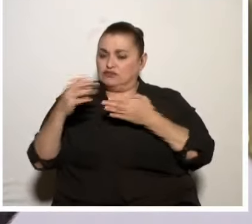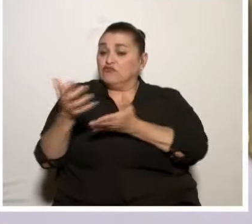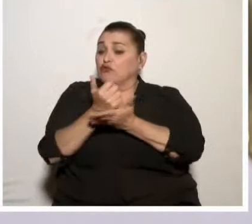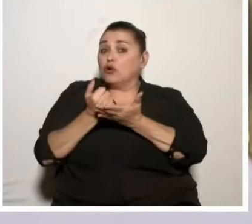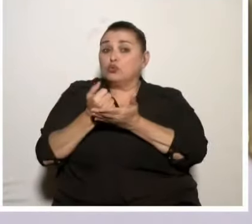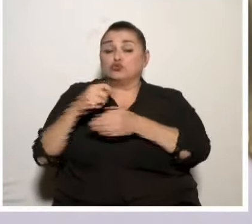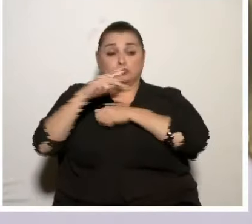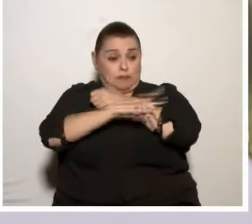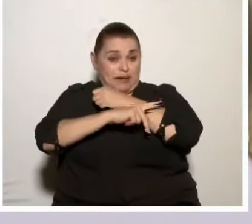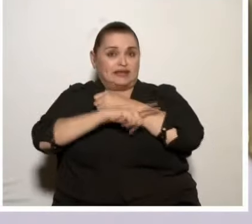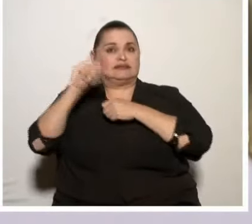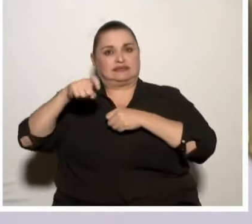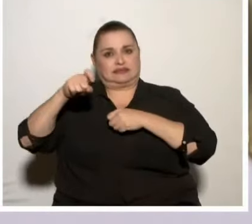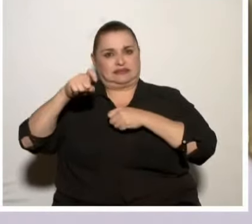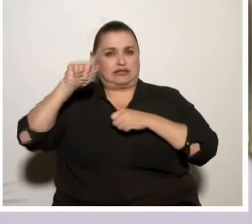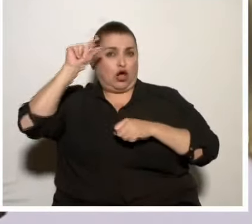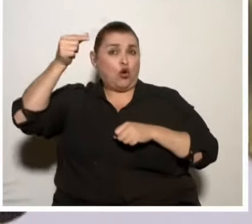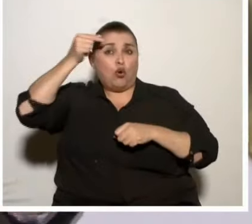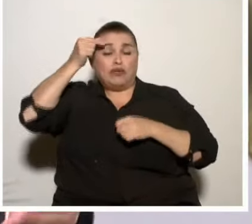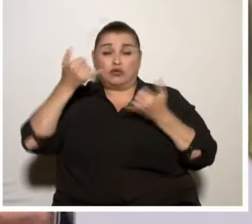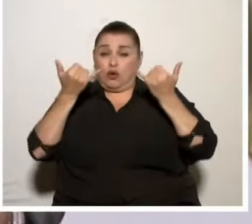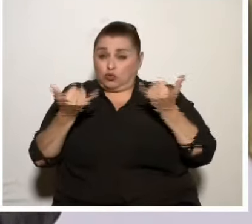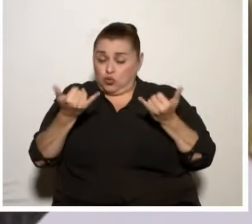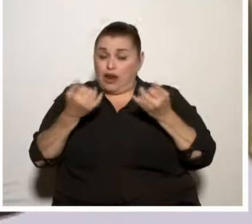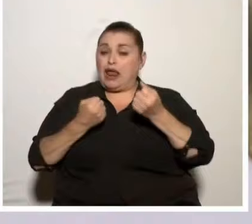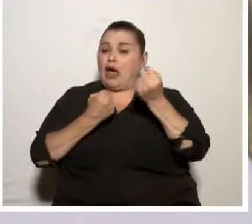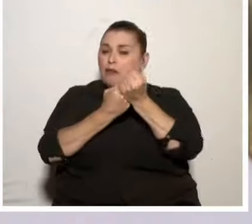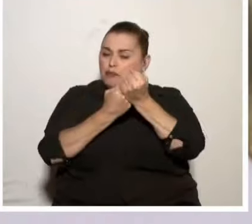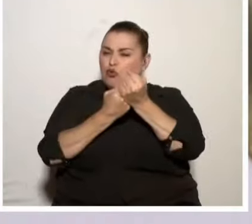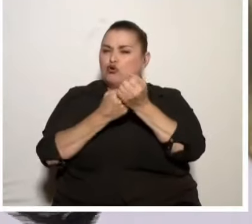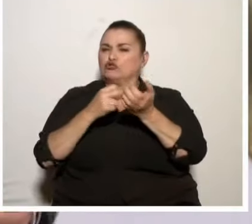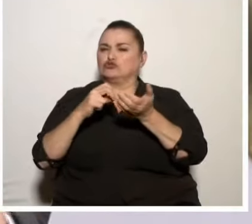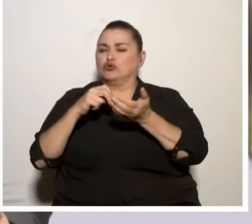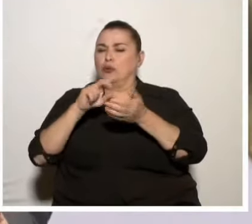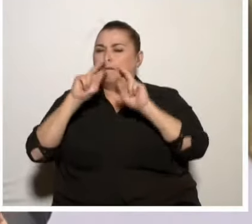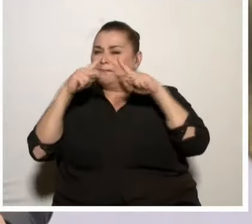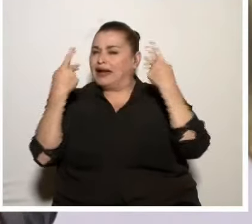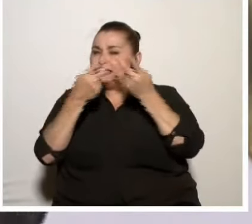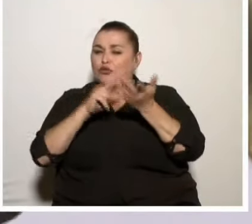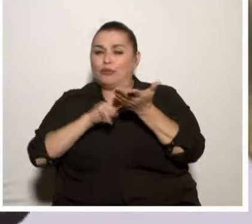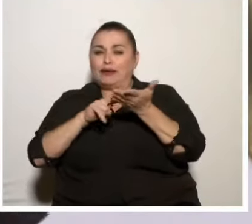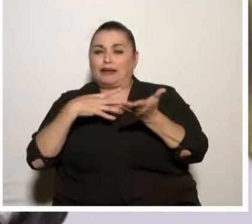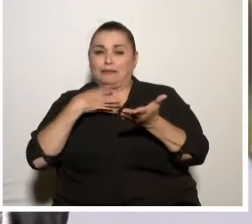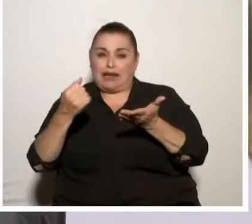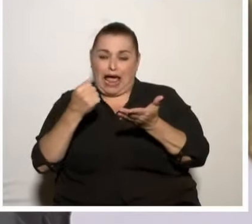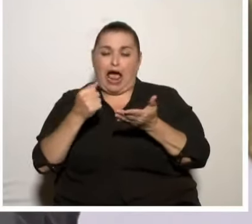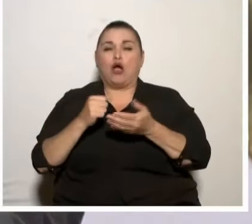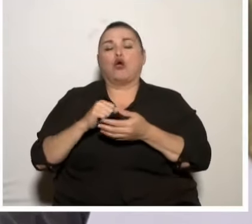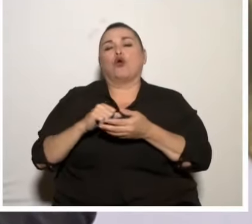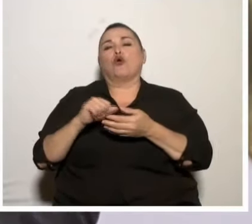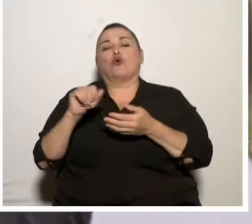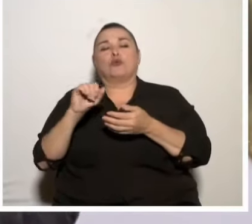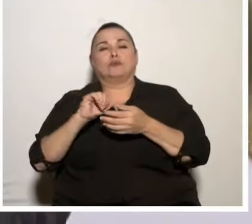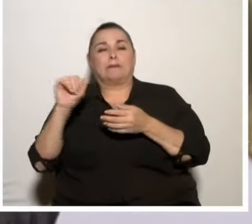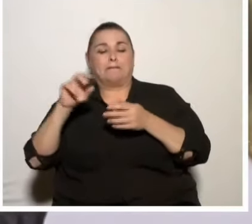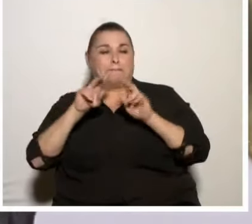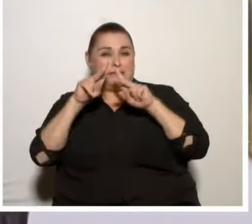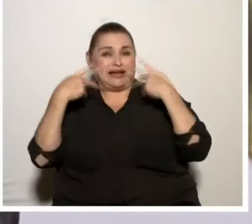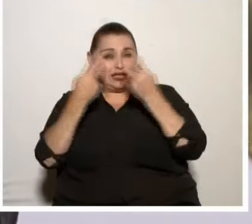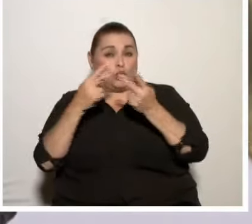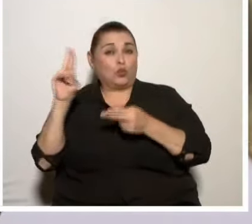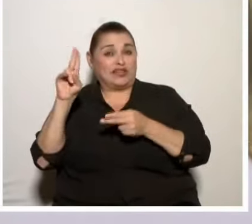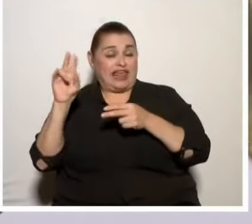necesita. El gobierno actual, por supuesto, con el apoyo de Liberación Nacional y de otros partidos políticos, Unidad Social Cristiana también, apoyan